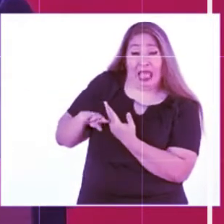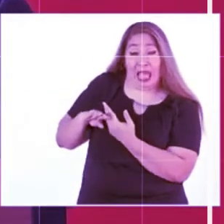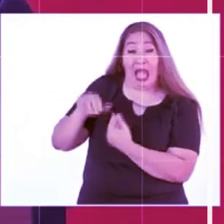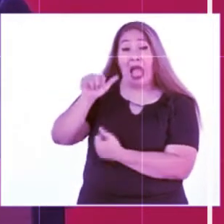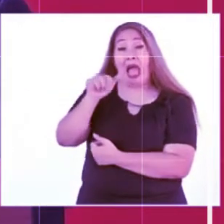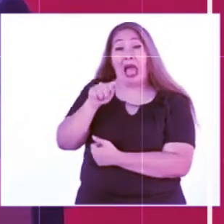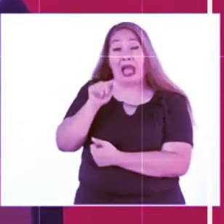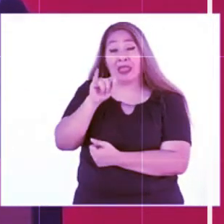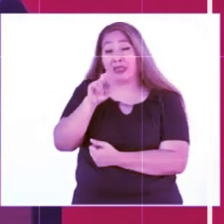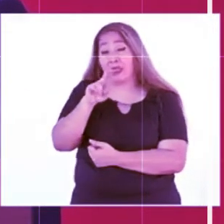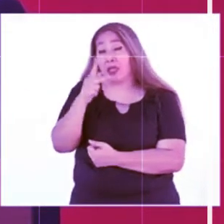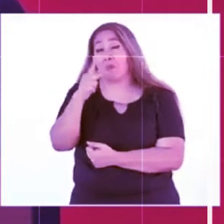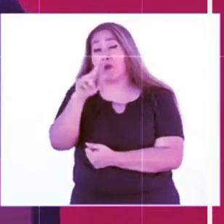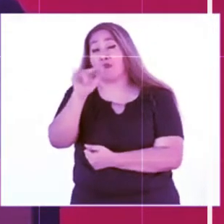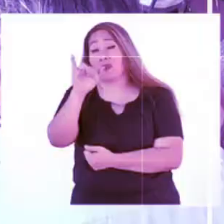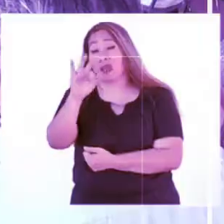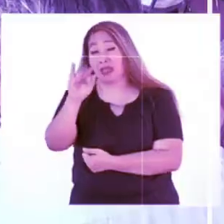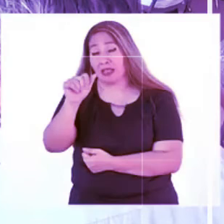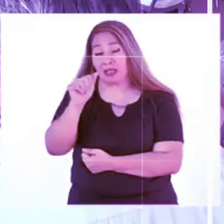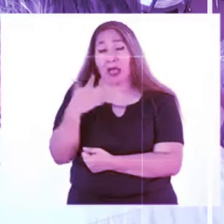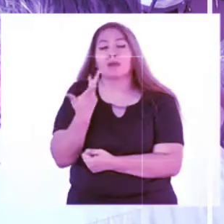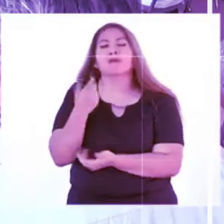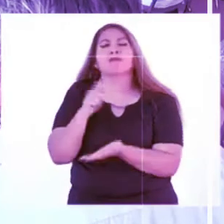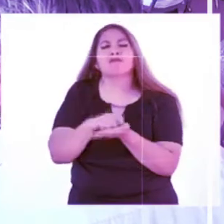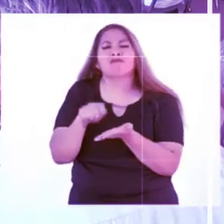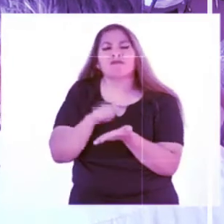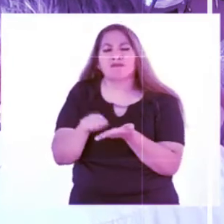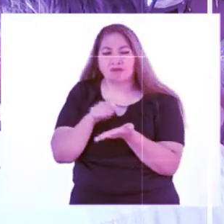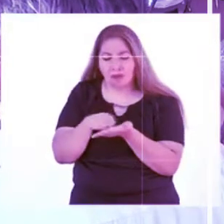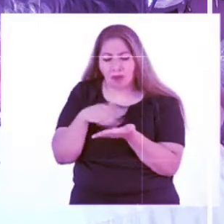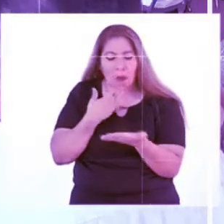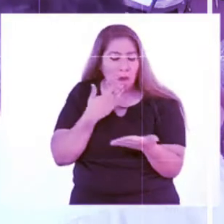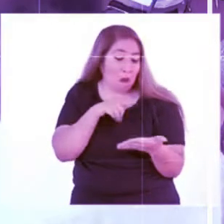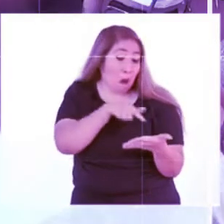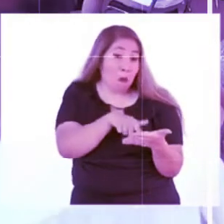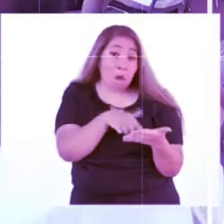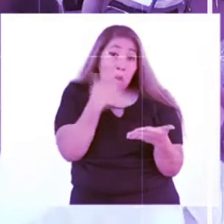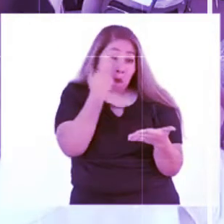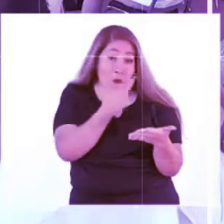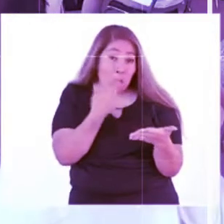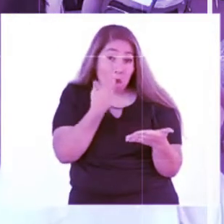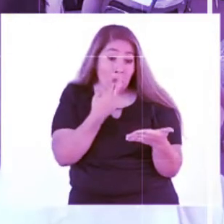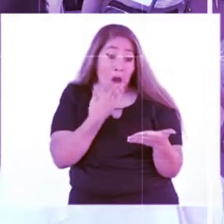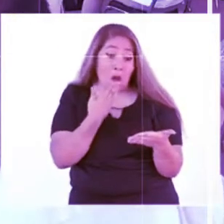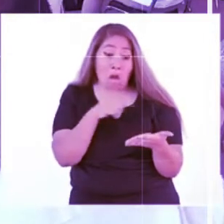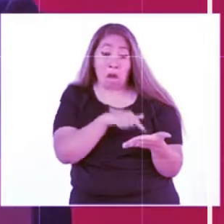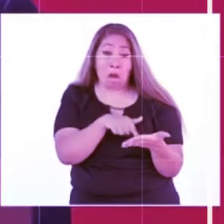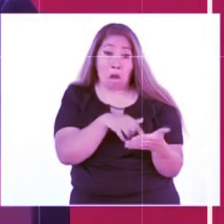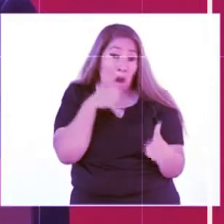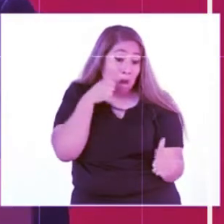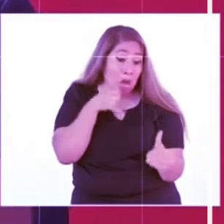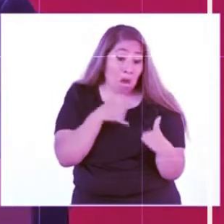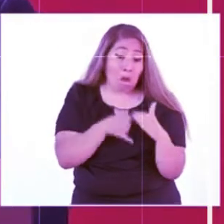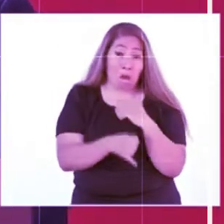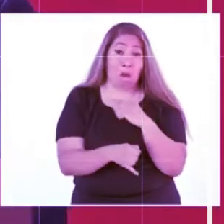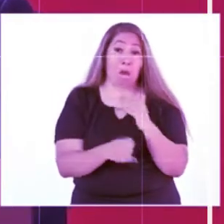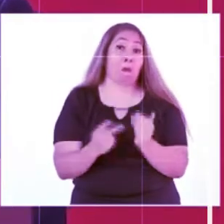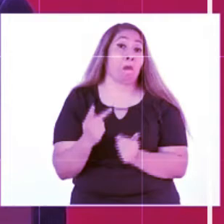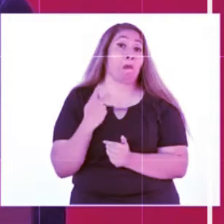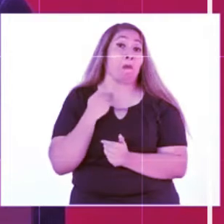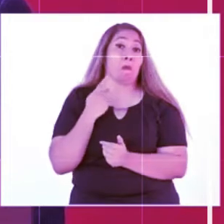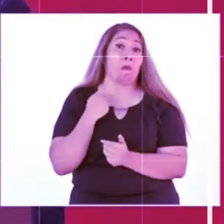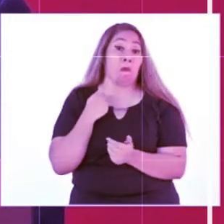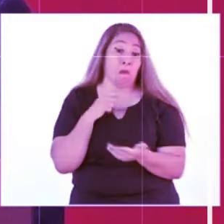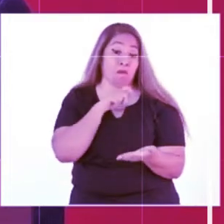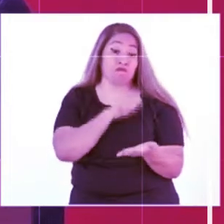antiporfiristas, se trata de una obra con buena prosa y mucha profundidad